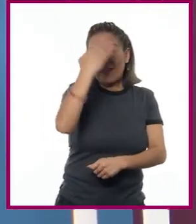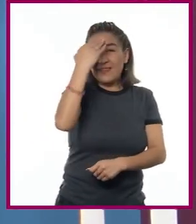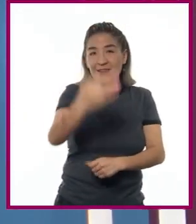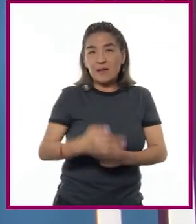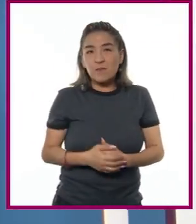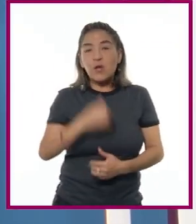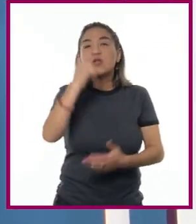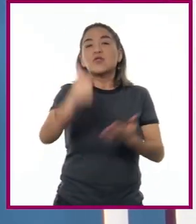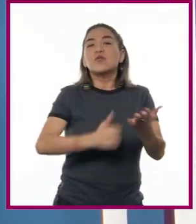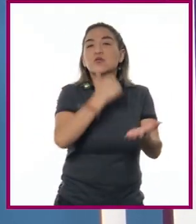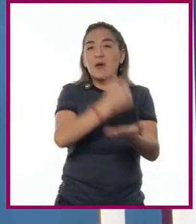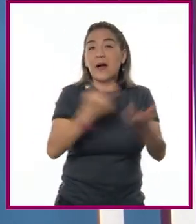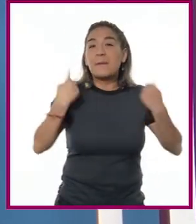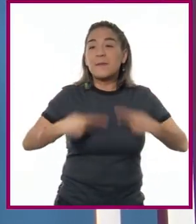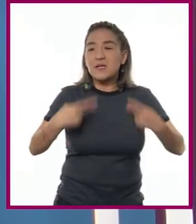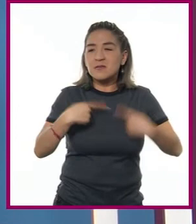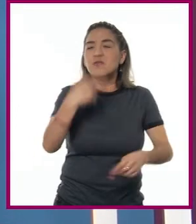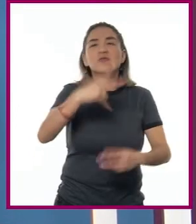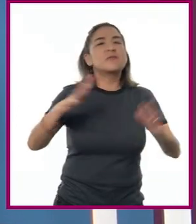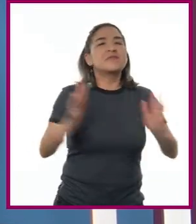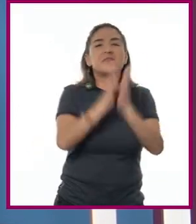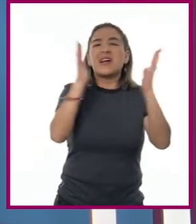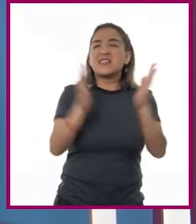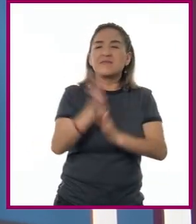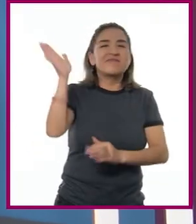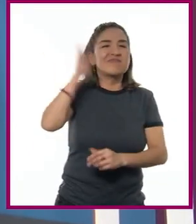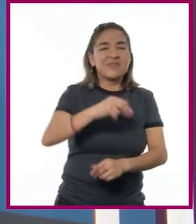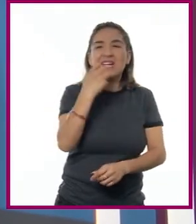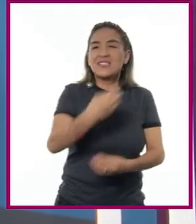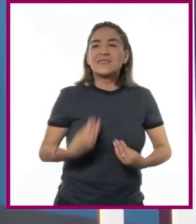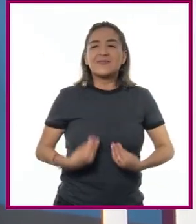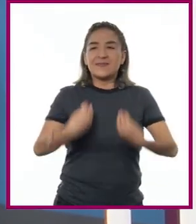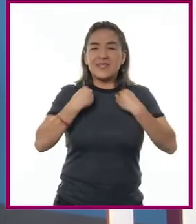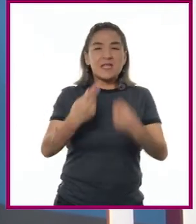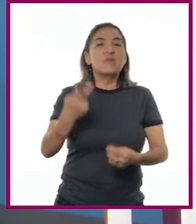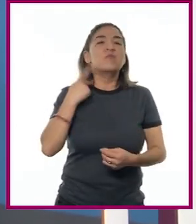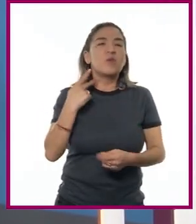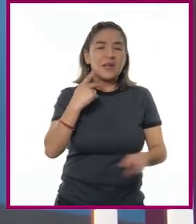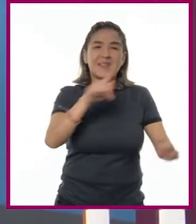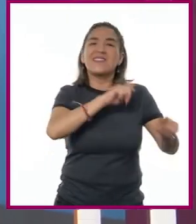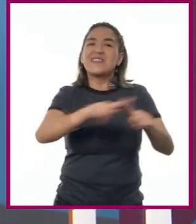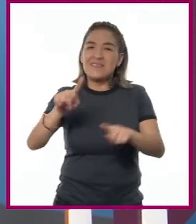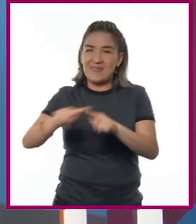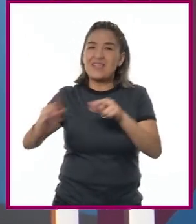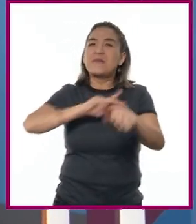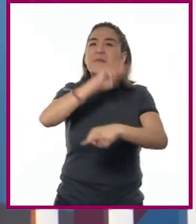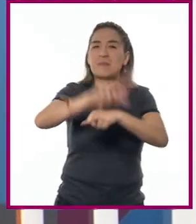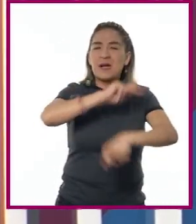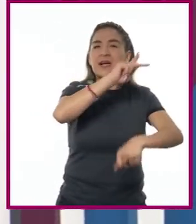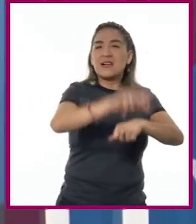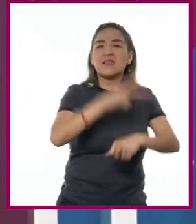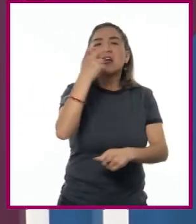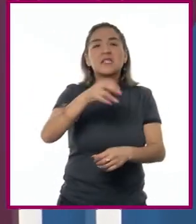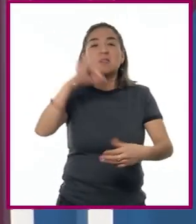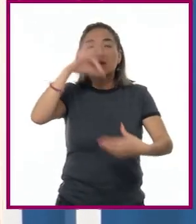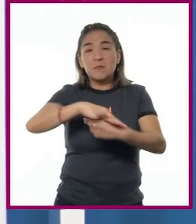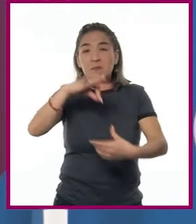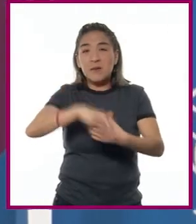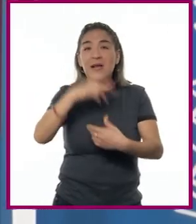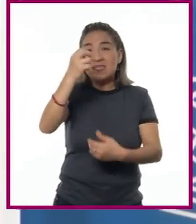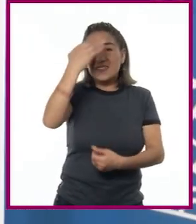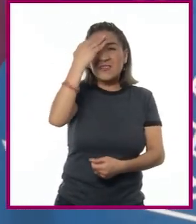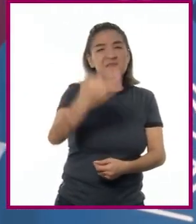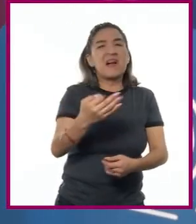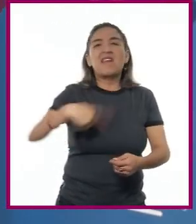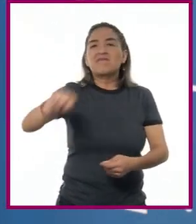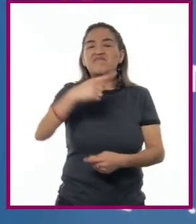que la ciudadanía dejó de participar en la vida política en varios países. Los periodos de elección mostraban